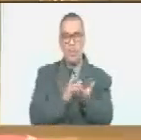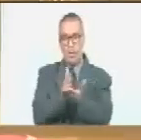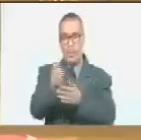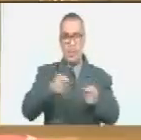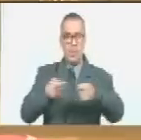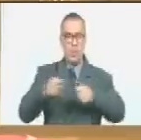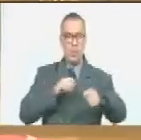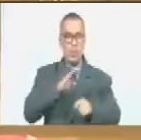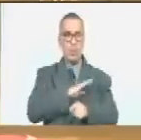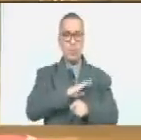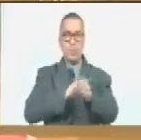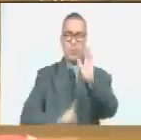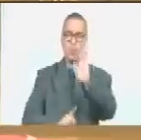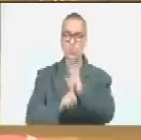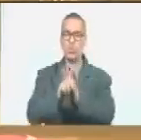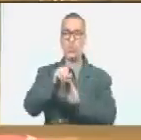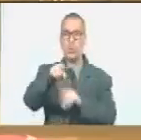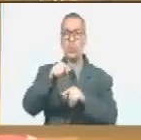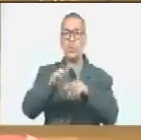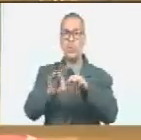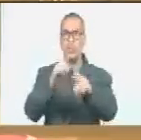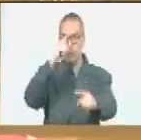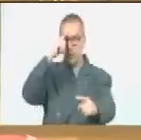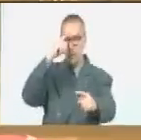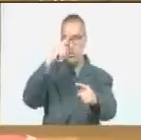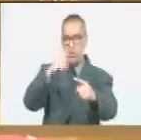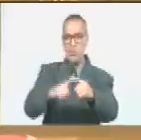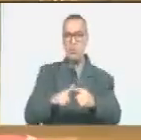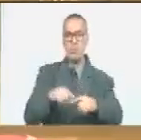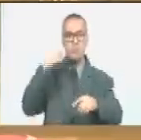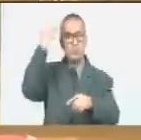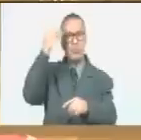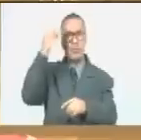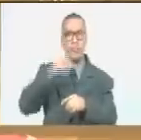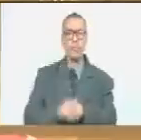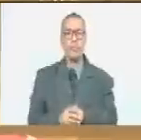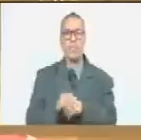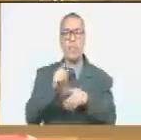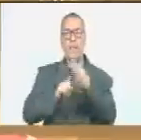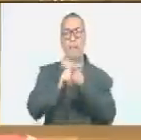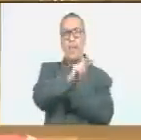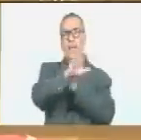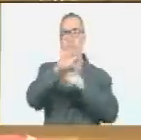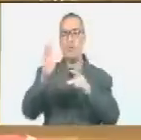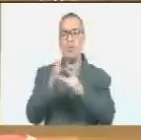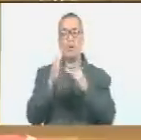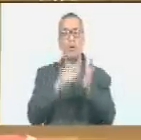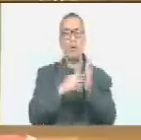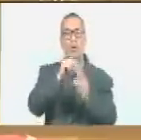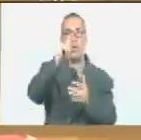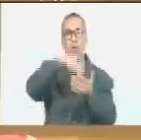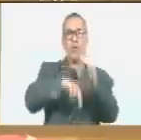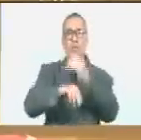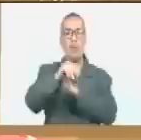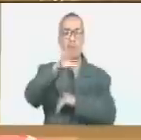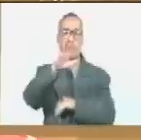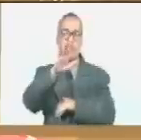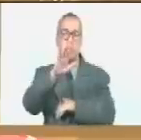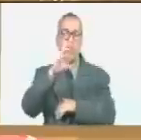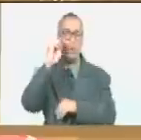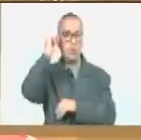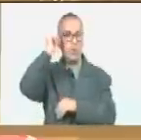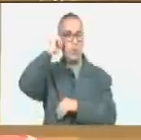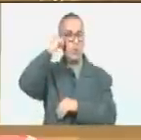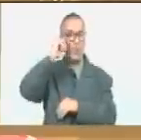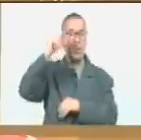controlar propios progresos y marcarse metas. Considerando que el 25 de abril del año 2005 se